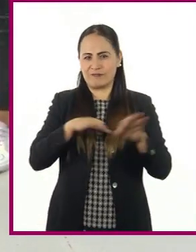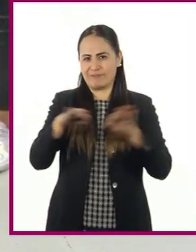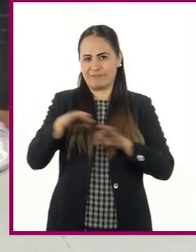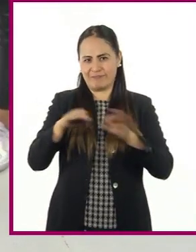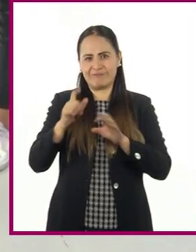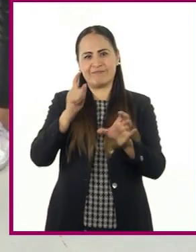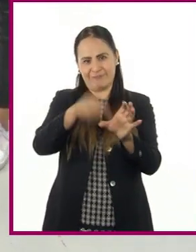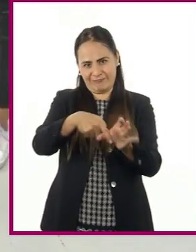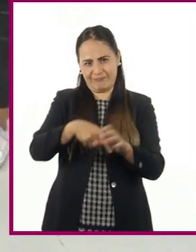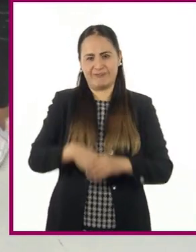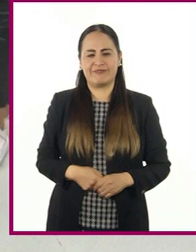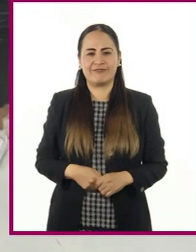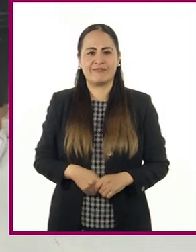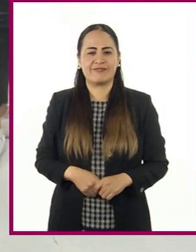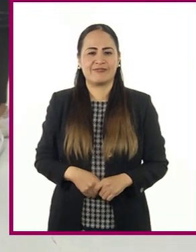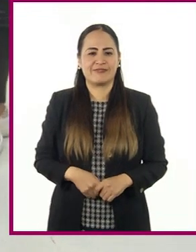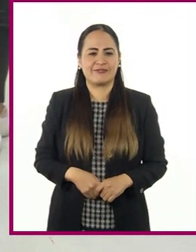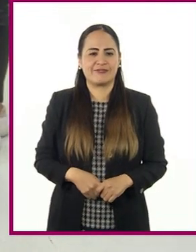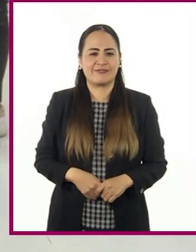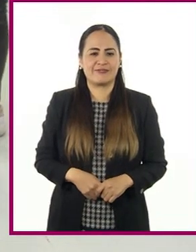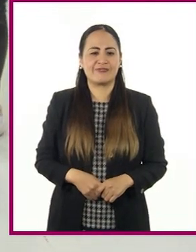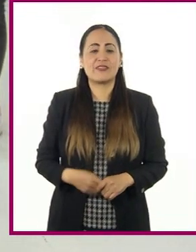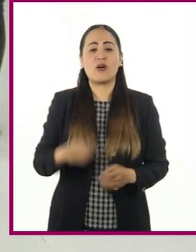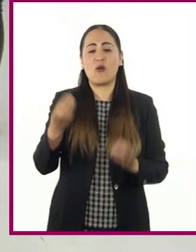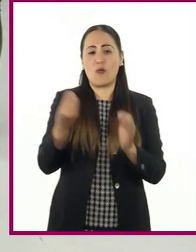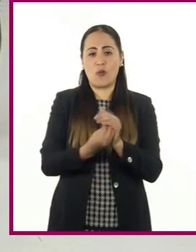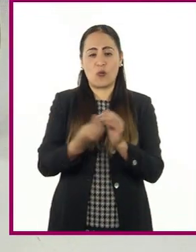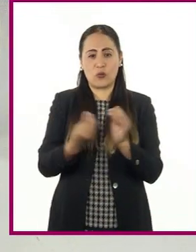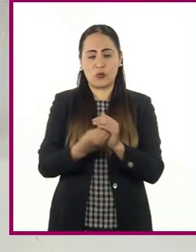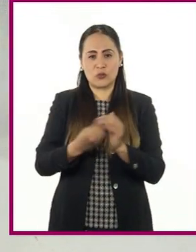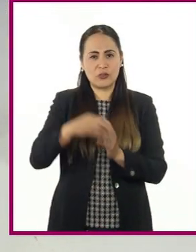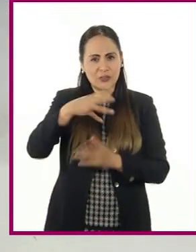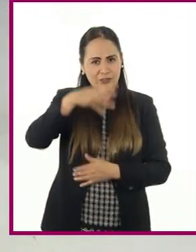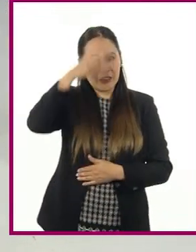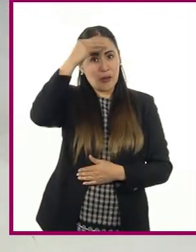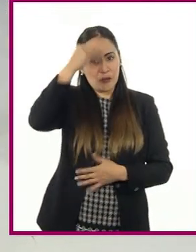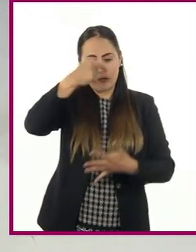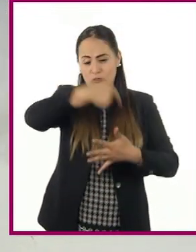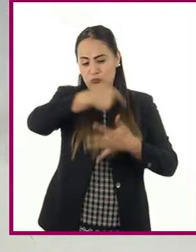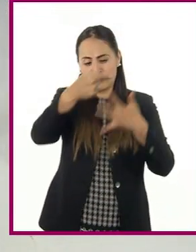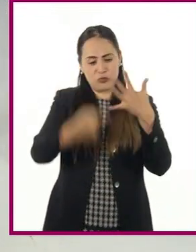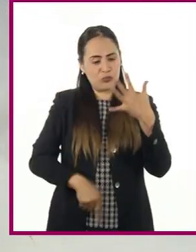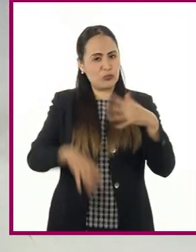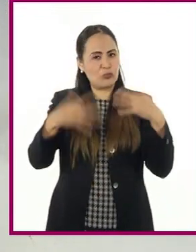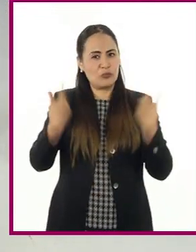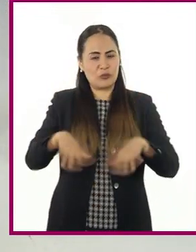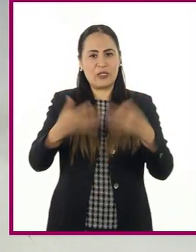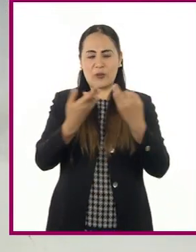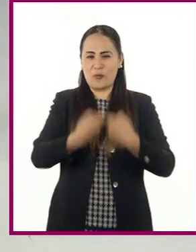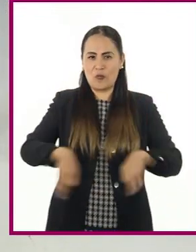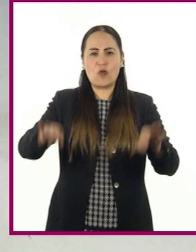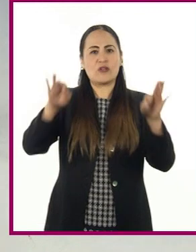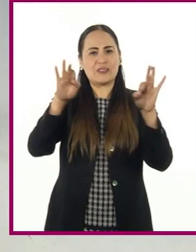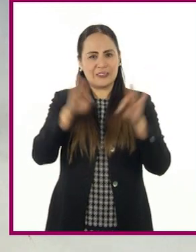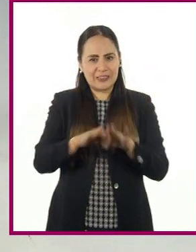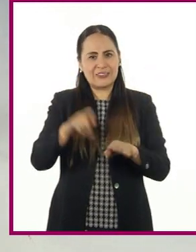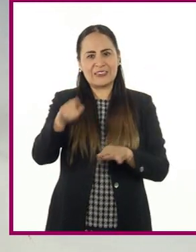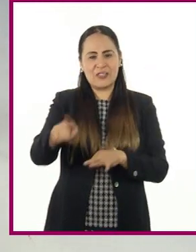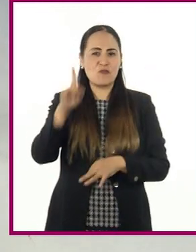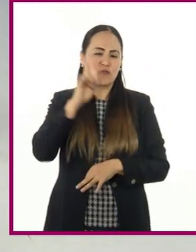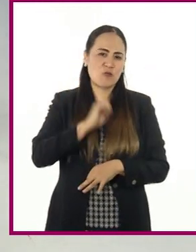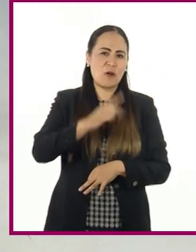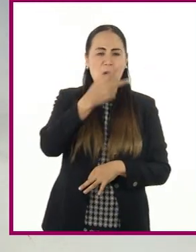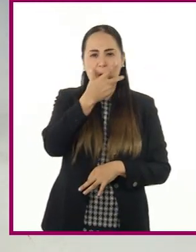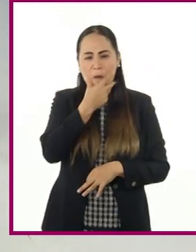Así es, Nadia. En esta sesión hemos aprendido mucho sobre la importancia de la labor de nuestras servidoras